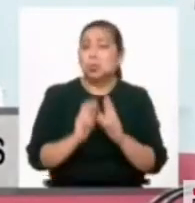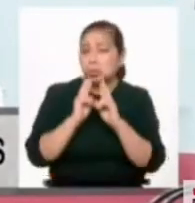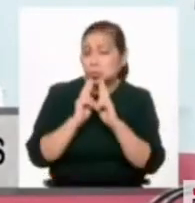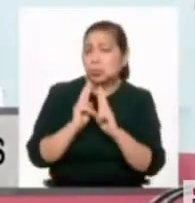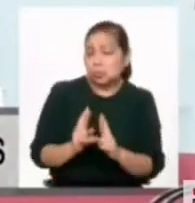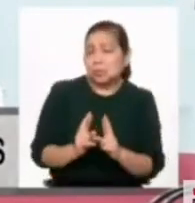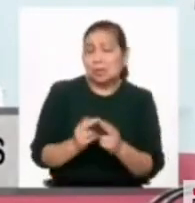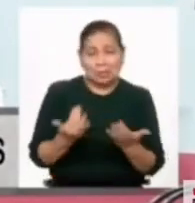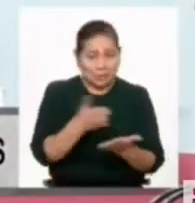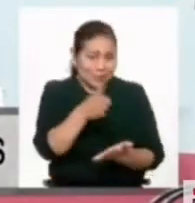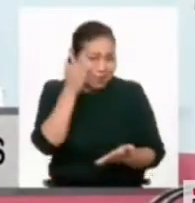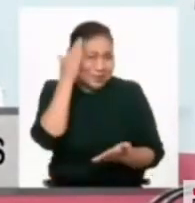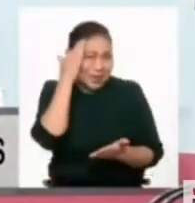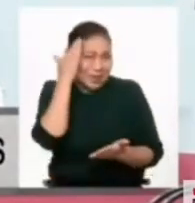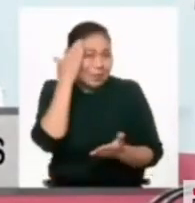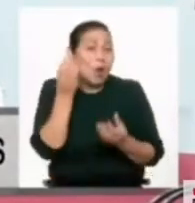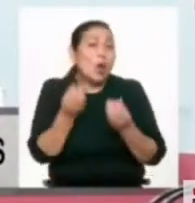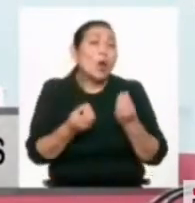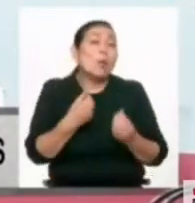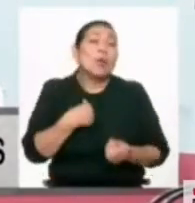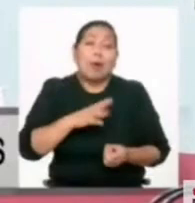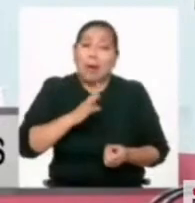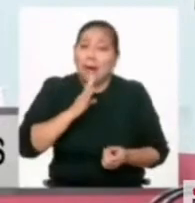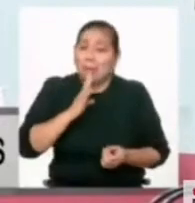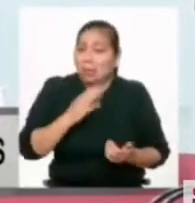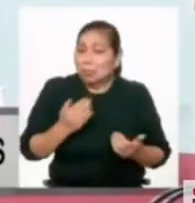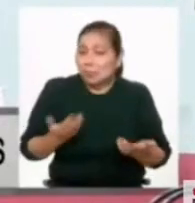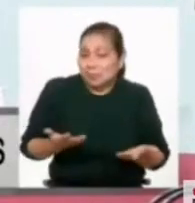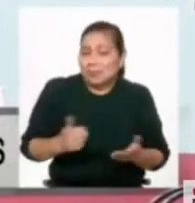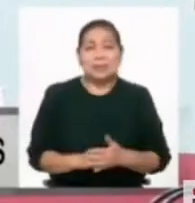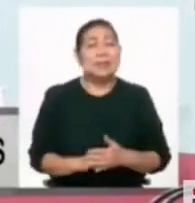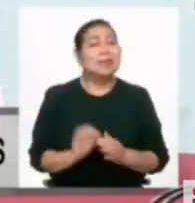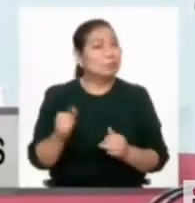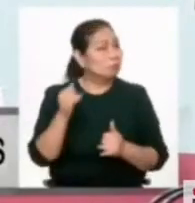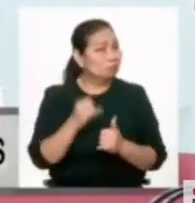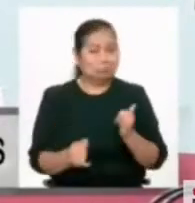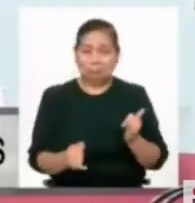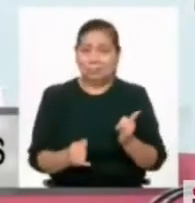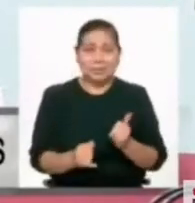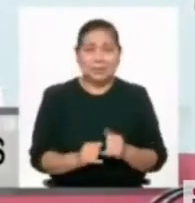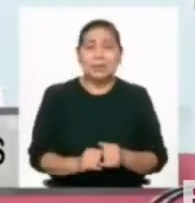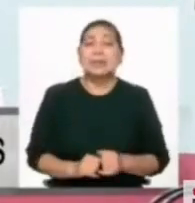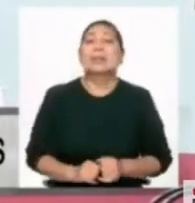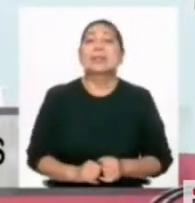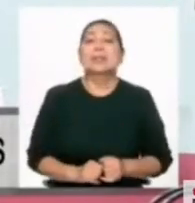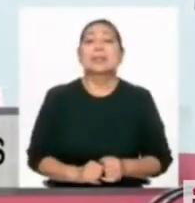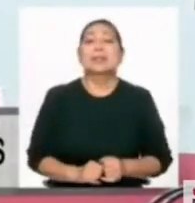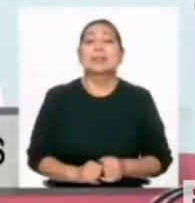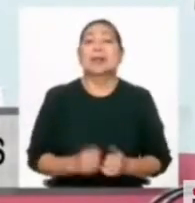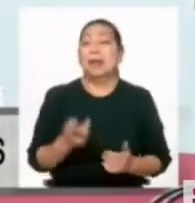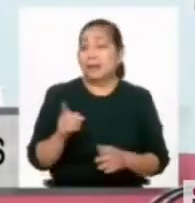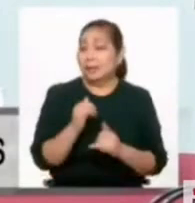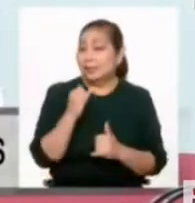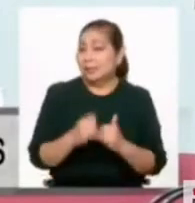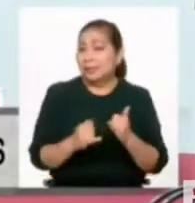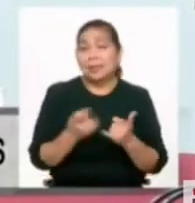resolvió, y ustedes saben también cómo declaré que allí terminó para el Ejecutivo eso, ¿no?